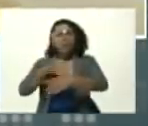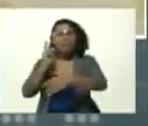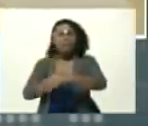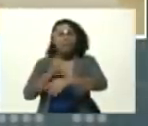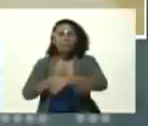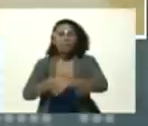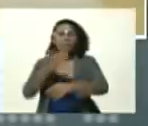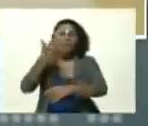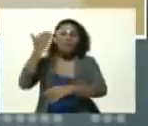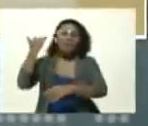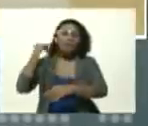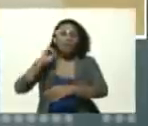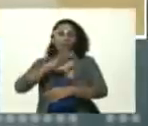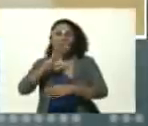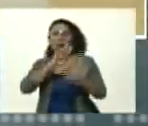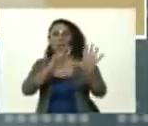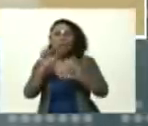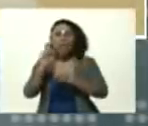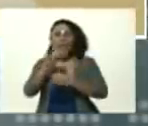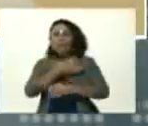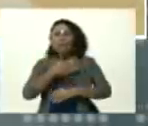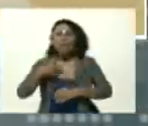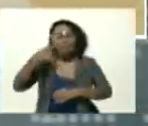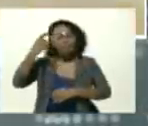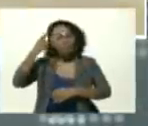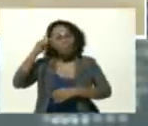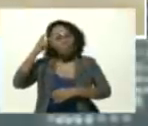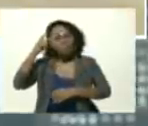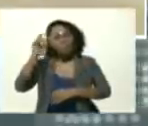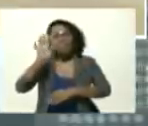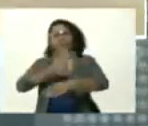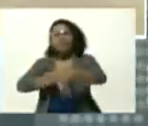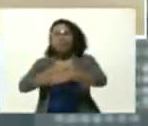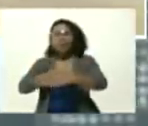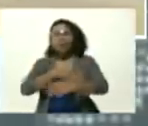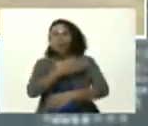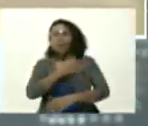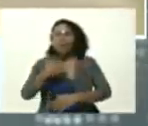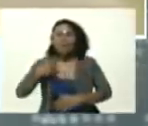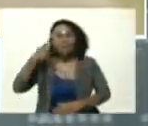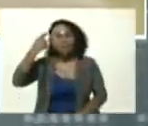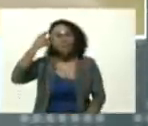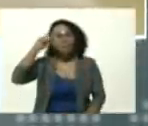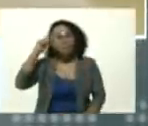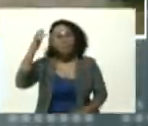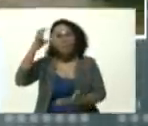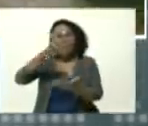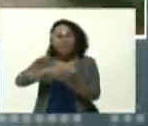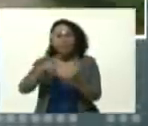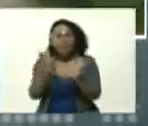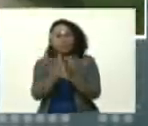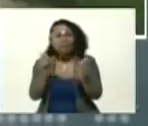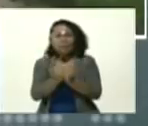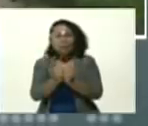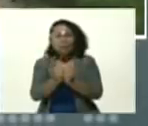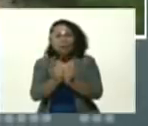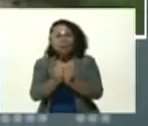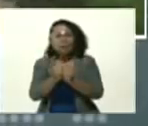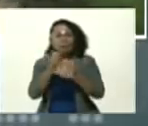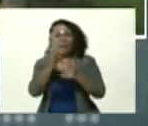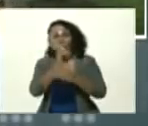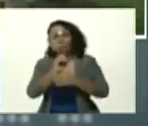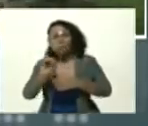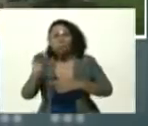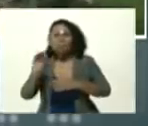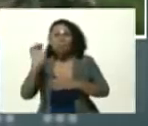tiempos aquellos, de los años 80, querida y recordada Barcelona, querida y recordado Estado Anzoátegui, en el oriente del